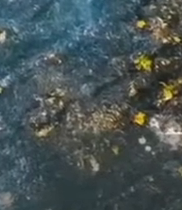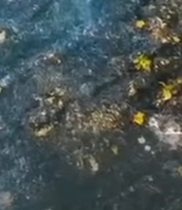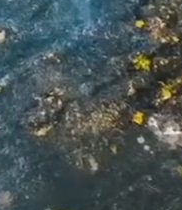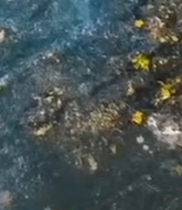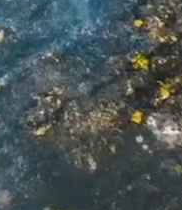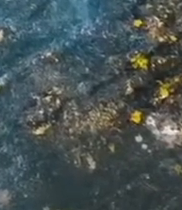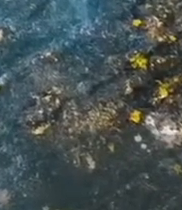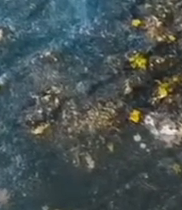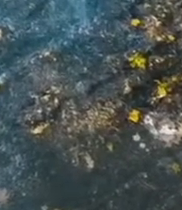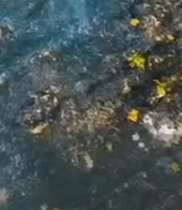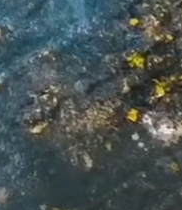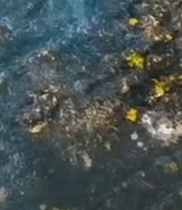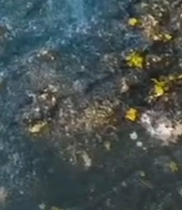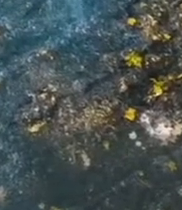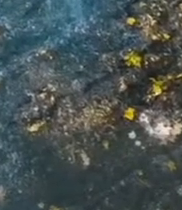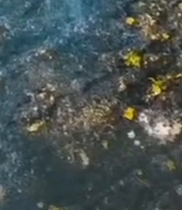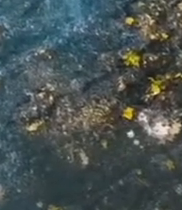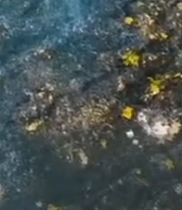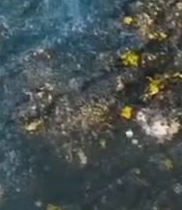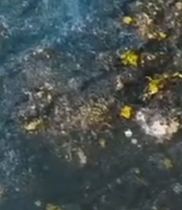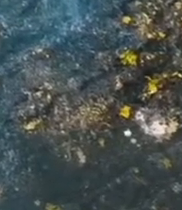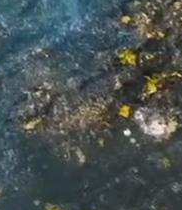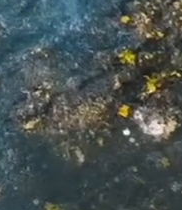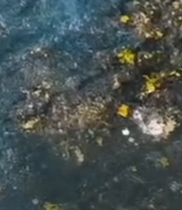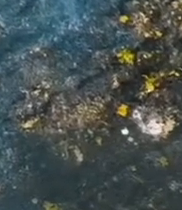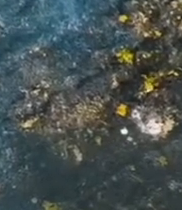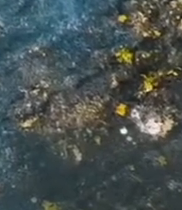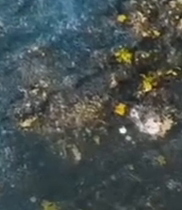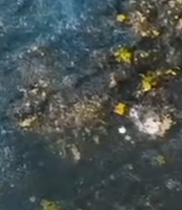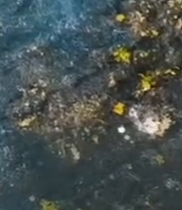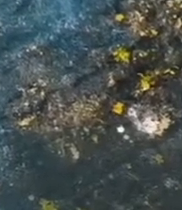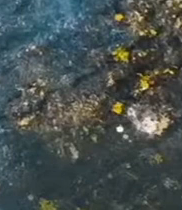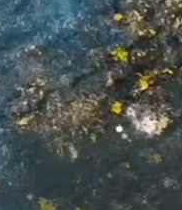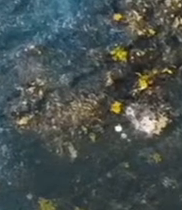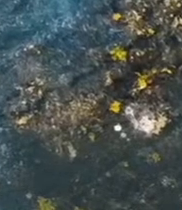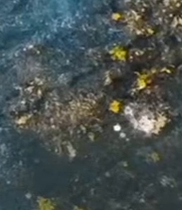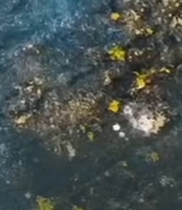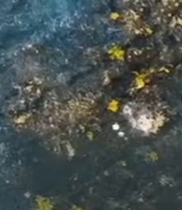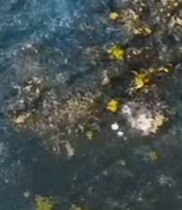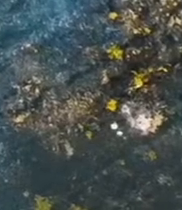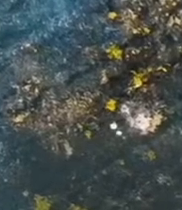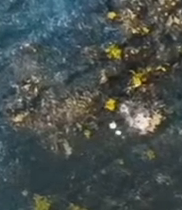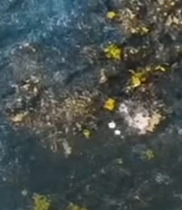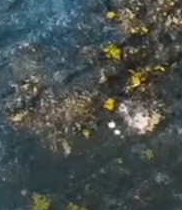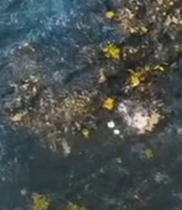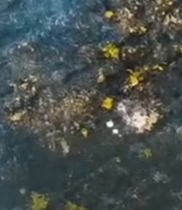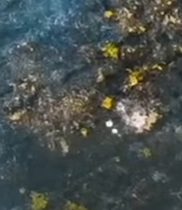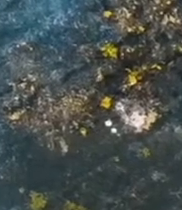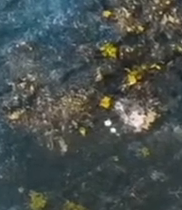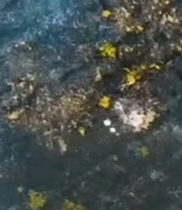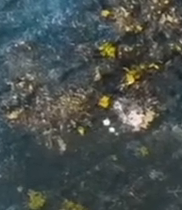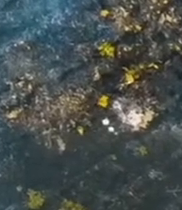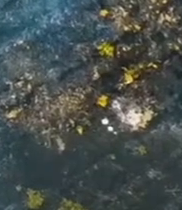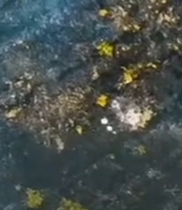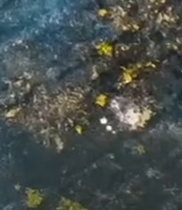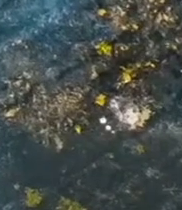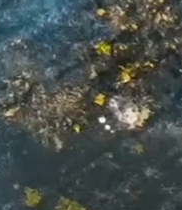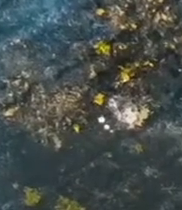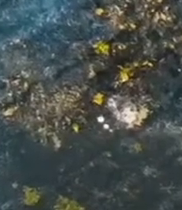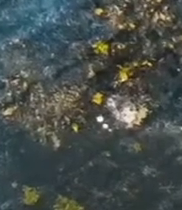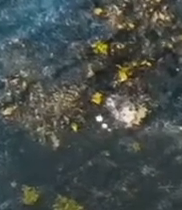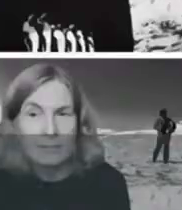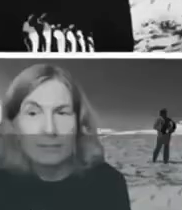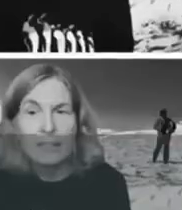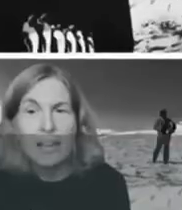que exacerbaron los terribles incendios forestales en Australia y provocaron una ola de calor en la Antártida. El ozono de